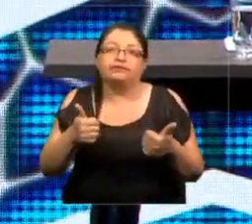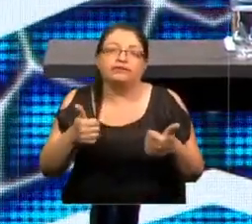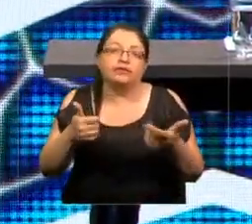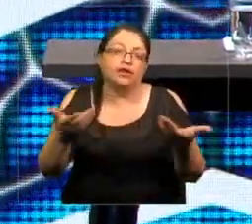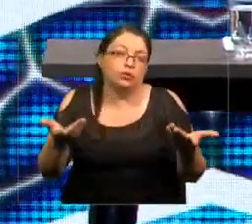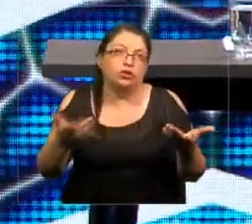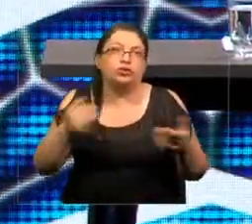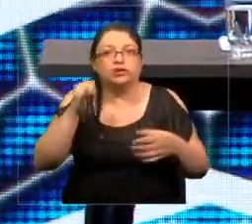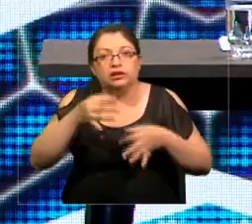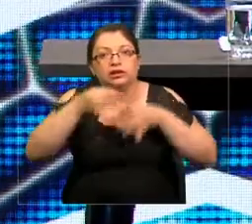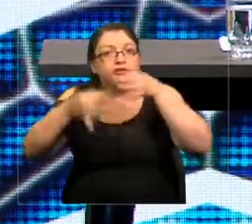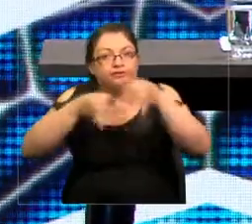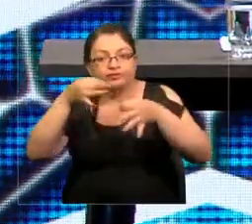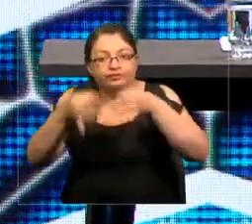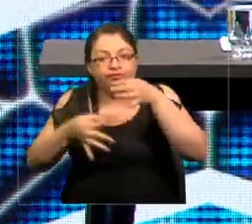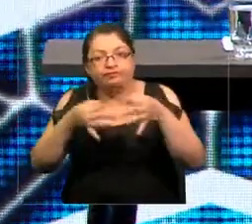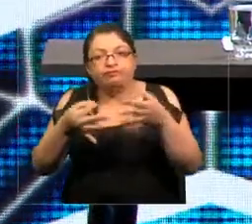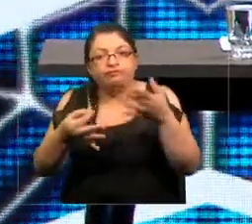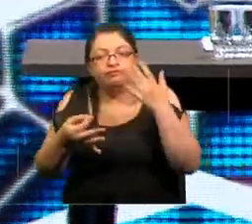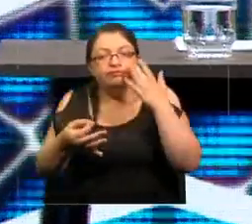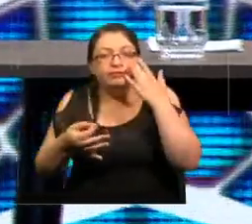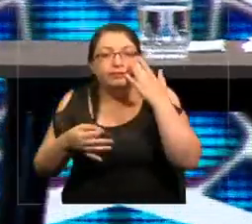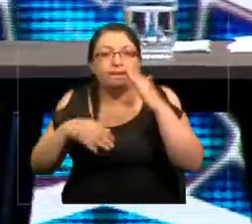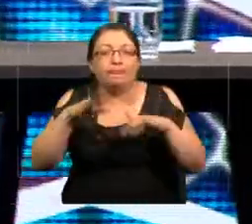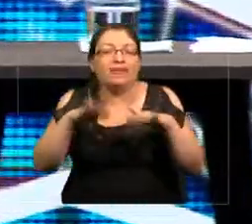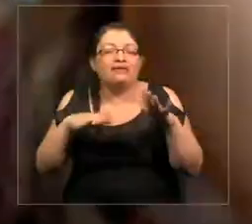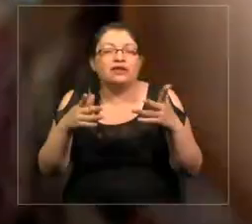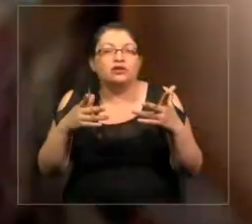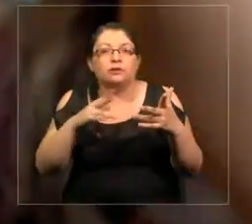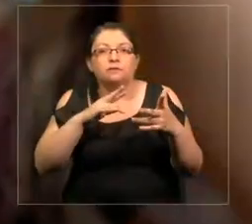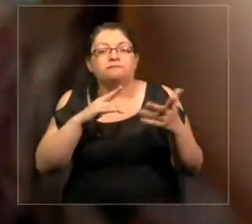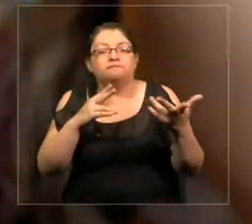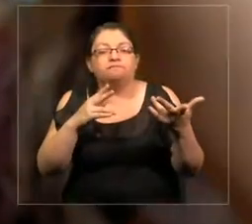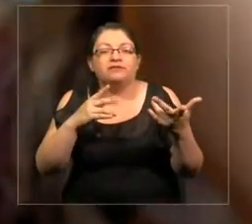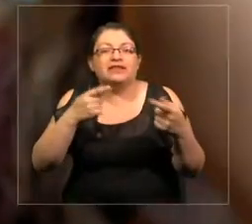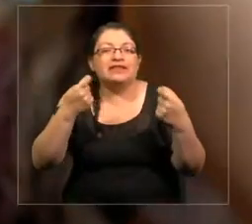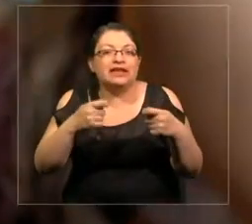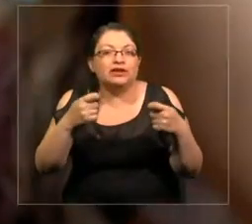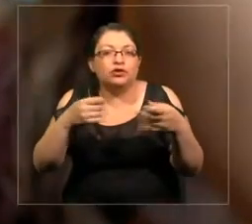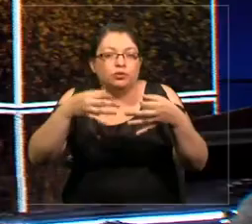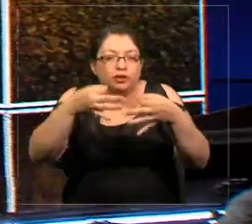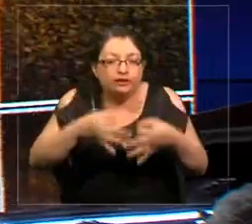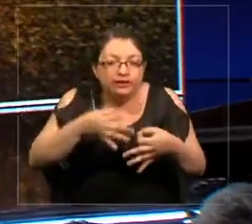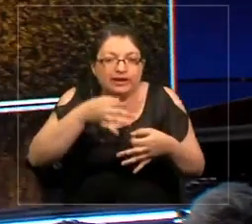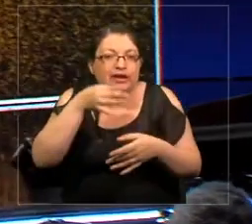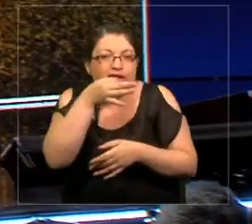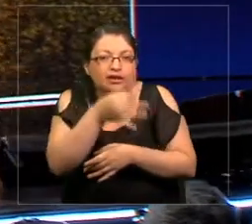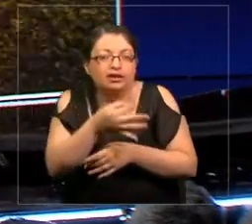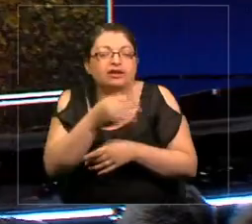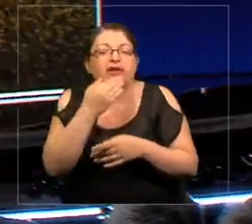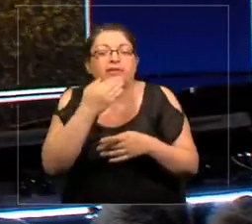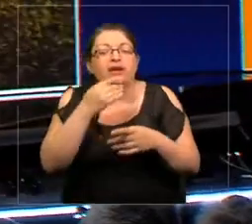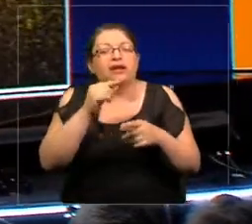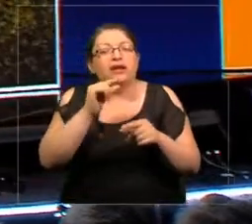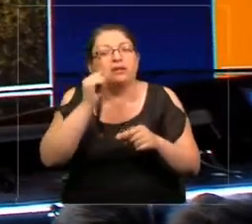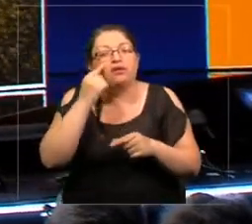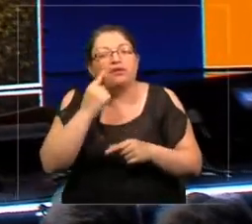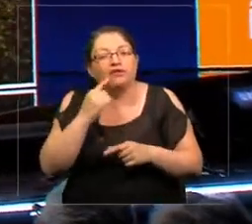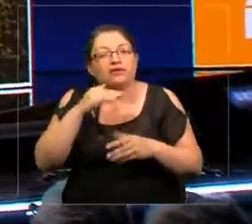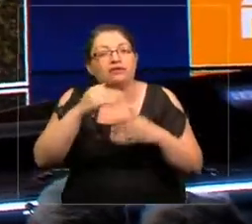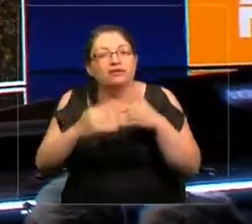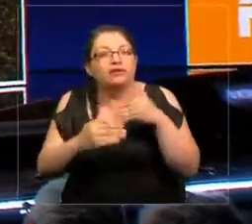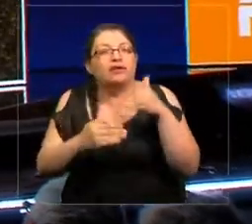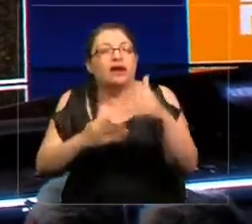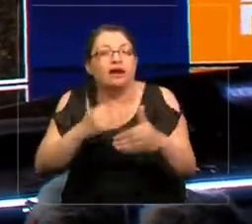argumentos así que a veces son pretextos también hay avances vemos que